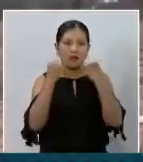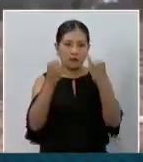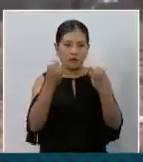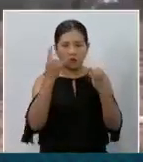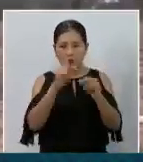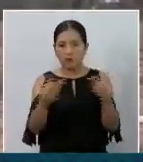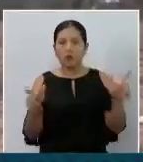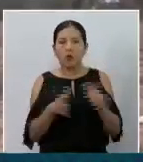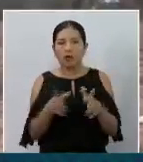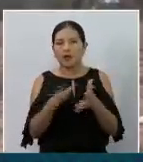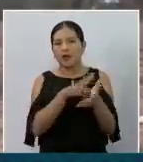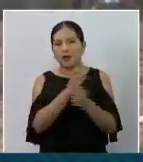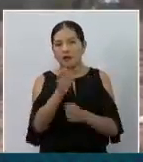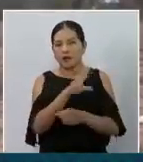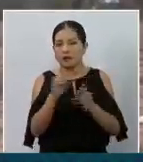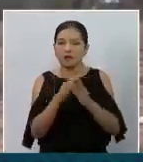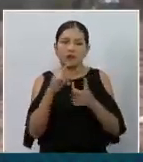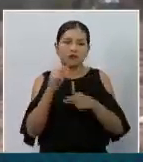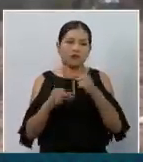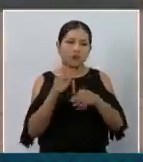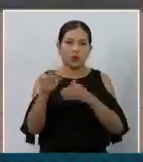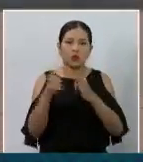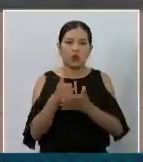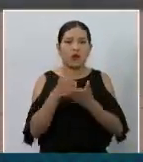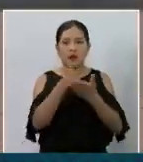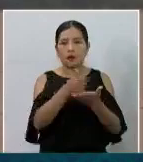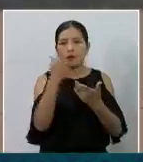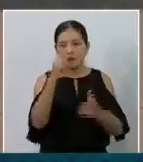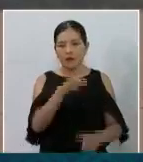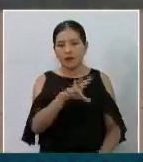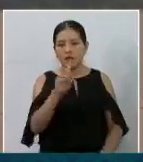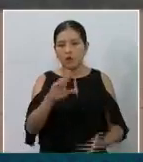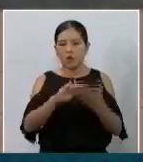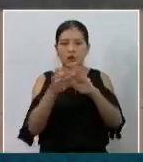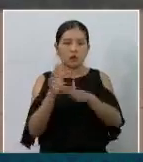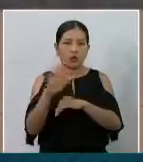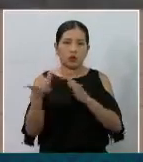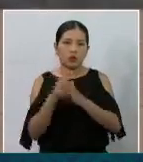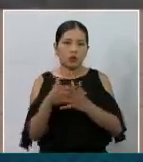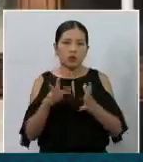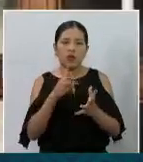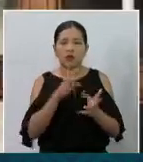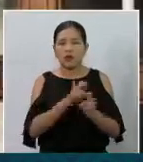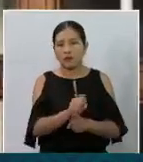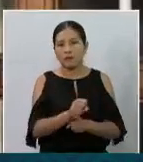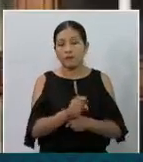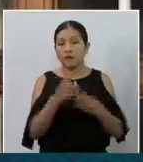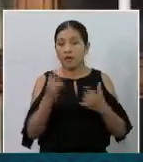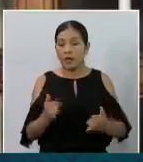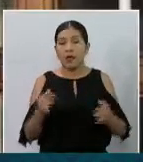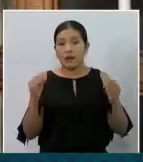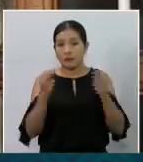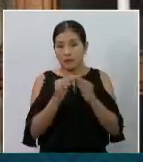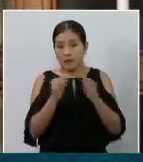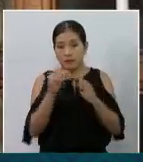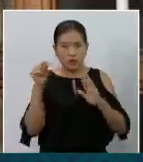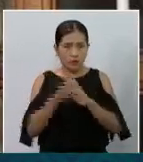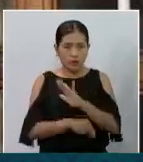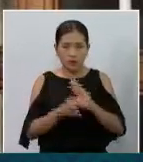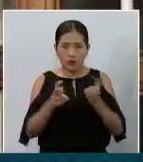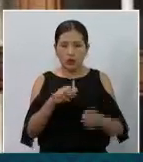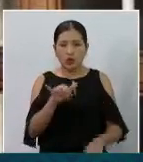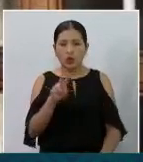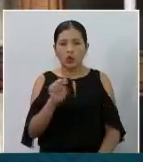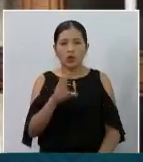zona de desastre y gestionar ayuda para 32 comunidades afectadas. Sequía intensa en la zona alta de Unchará,